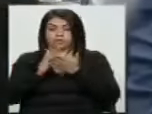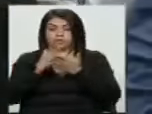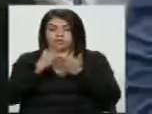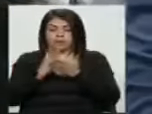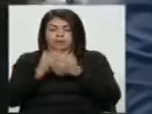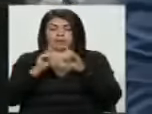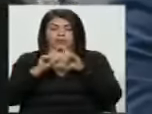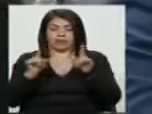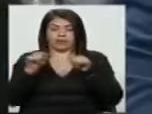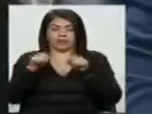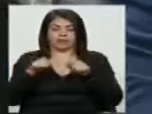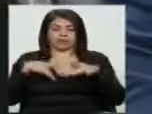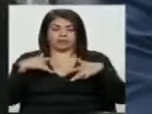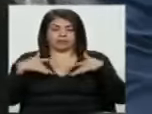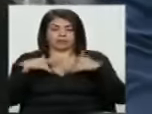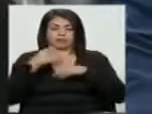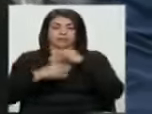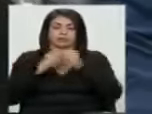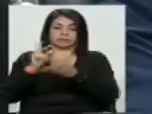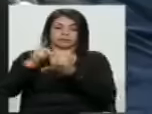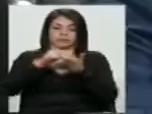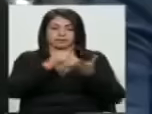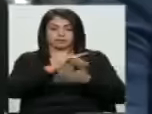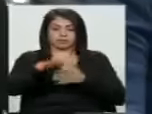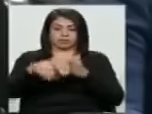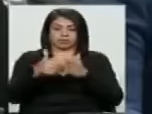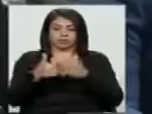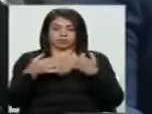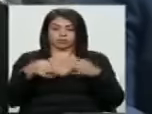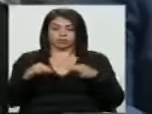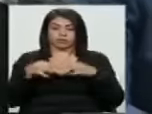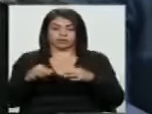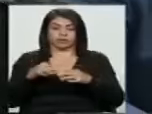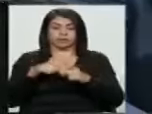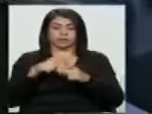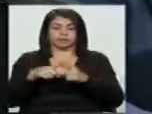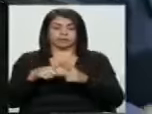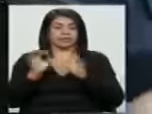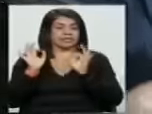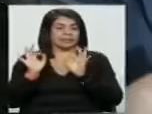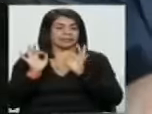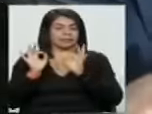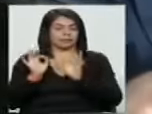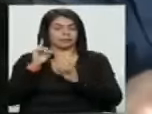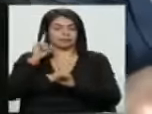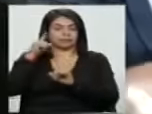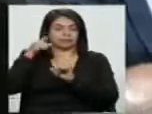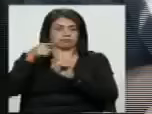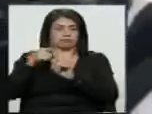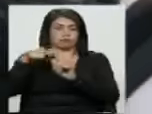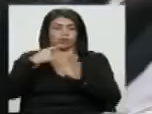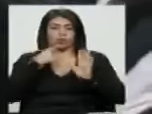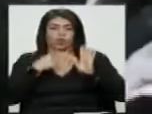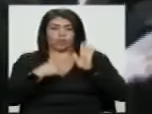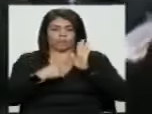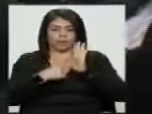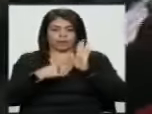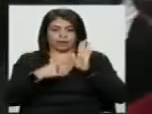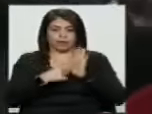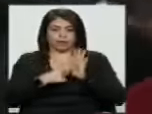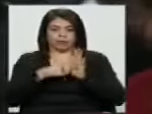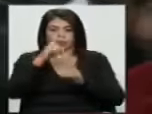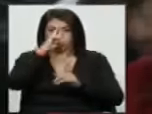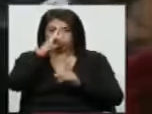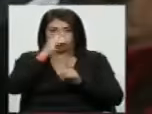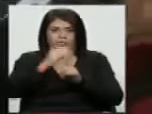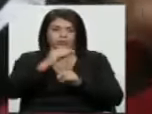cuando dichos actos sean compatibles con su naturaleza y estén exclusivamente destinados al cumplimiento de su